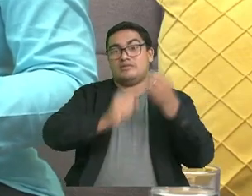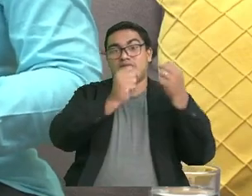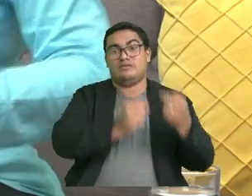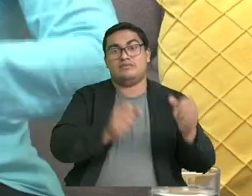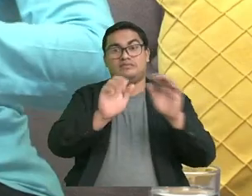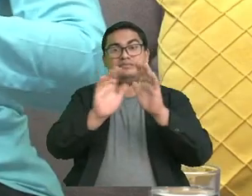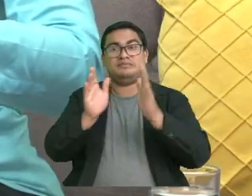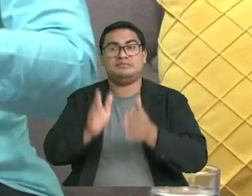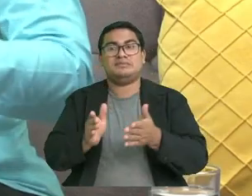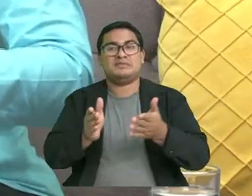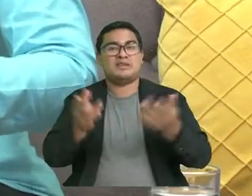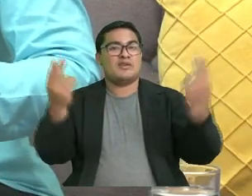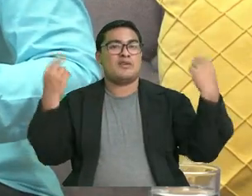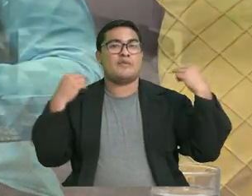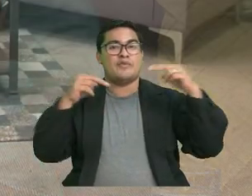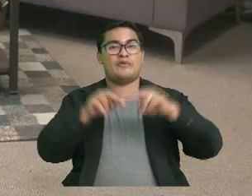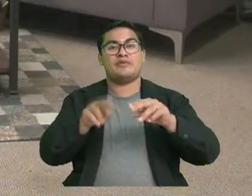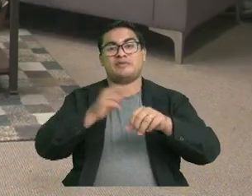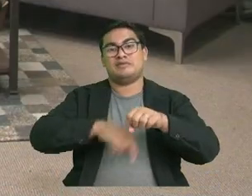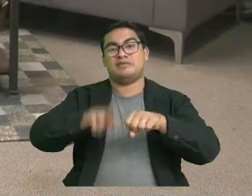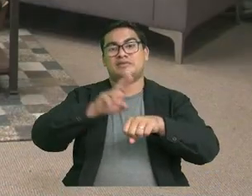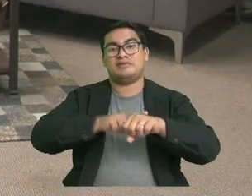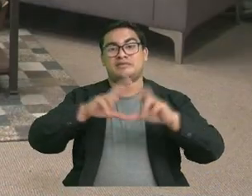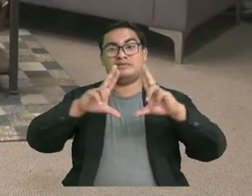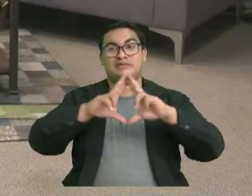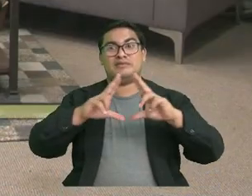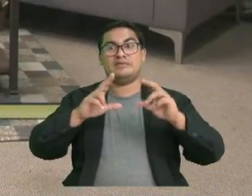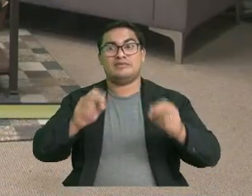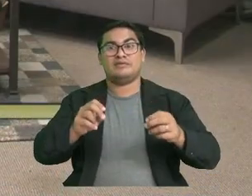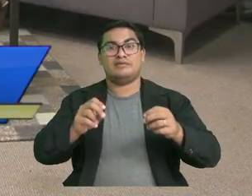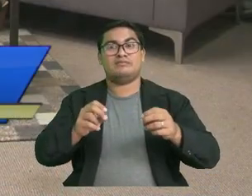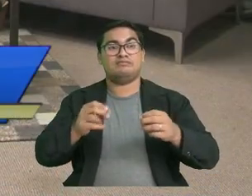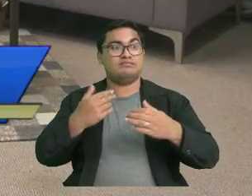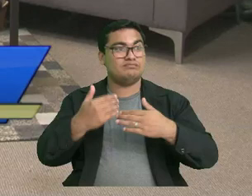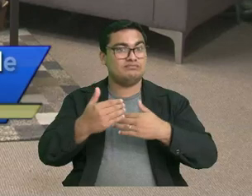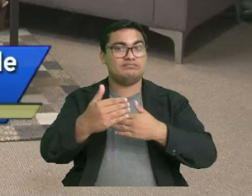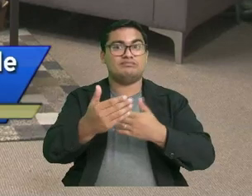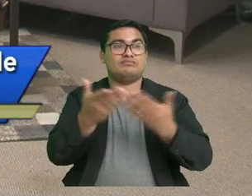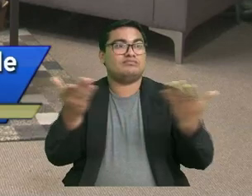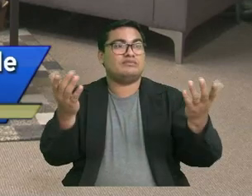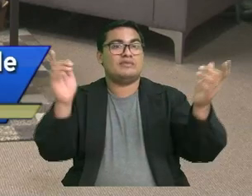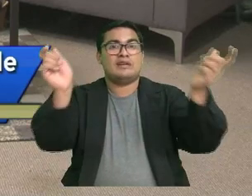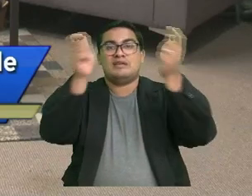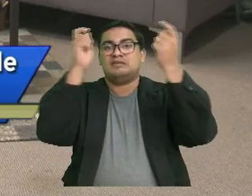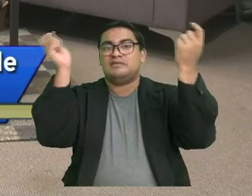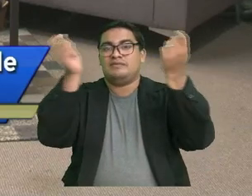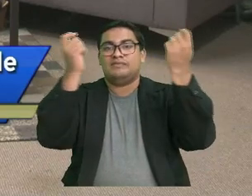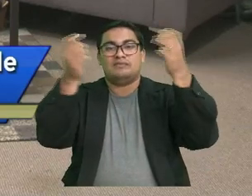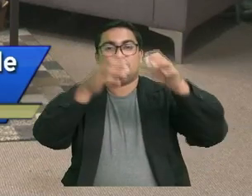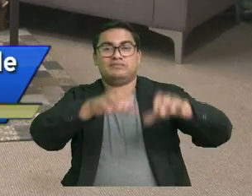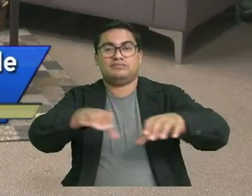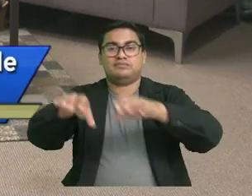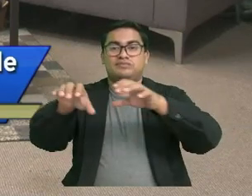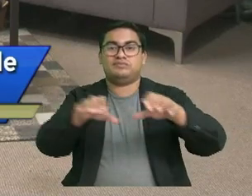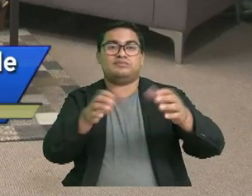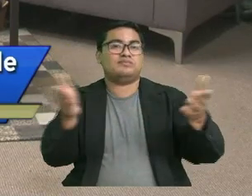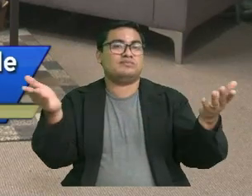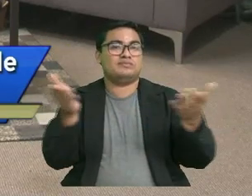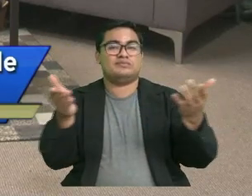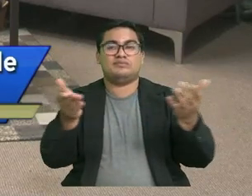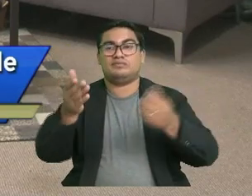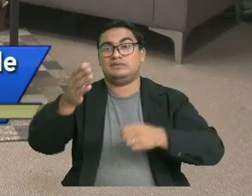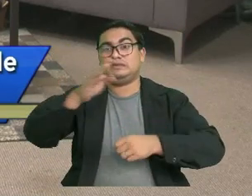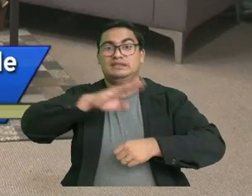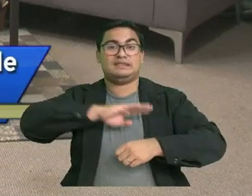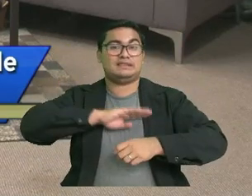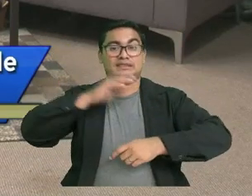hijas, el Magisterio Nacional prepara todas las actividades que tienen que ver